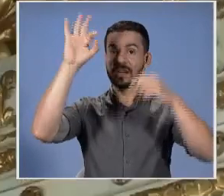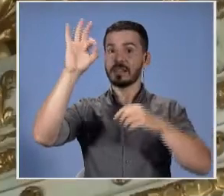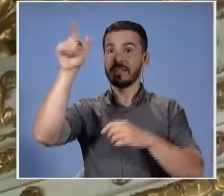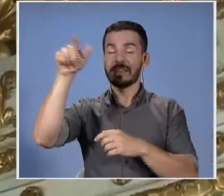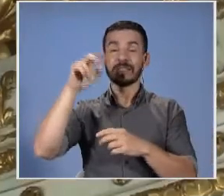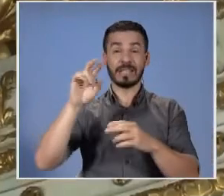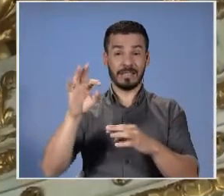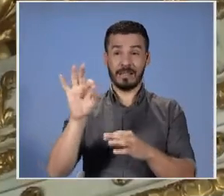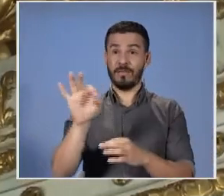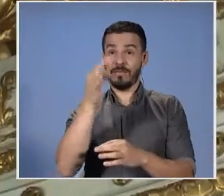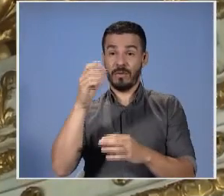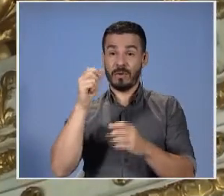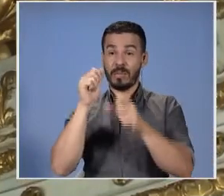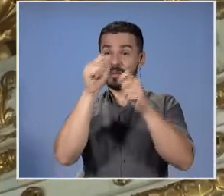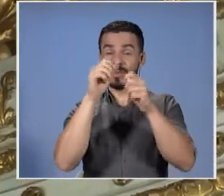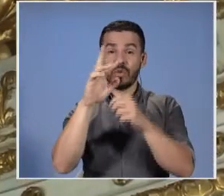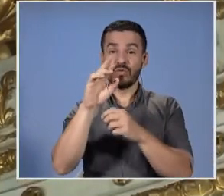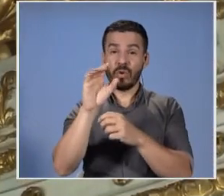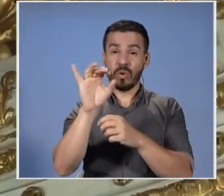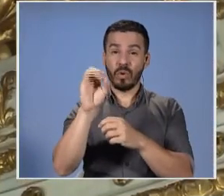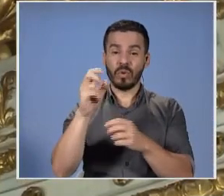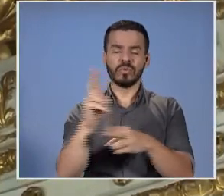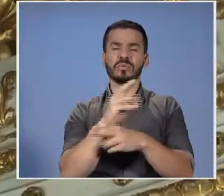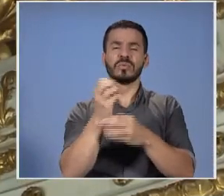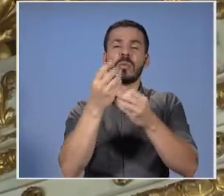rococó, va a ser muy gustado en el siglo XVIII.